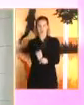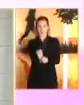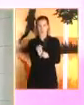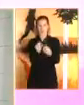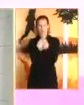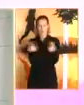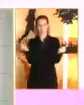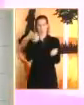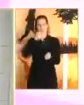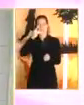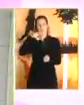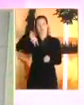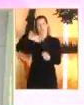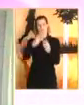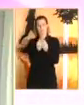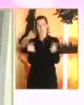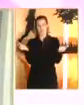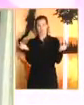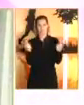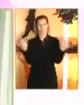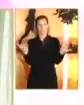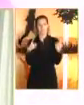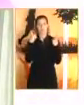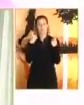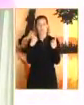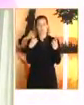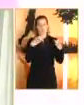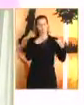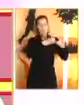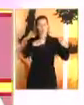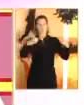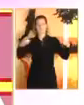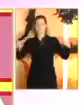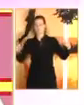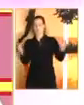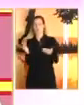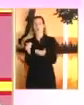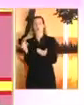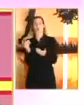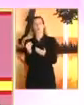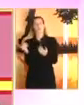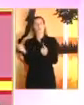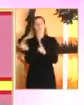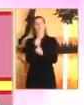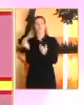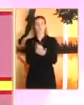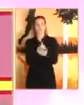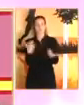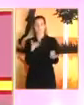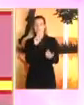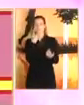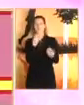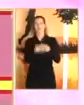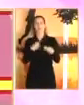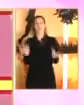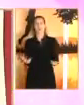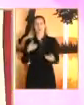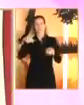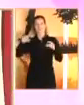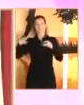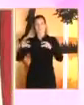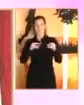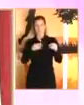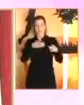tenemos que hacer es preparar las disoluciones que hay que utilizar aquí. La primera es la de la sal. Entonces cogemos el vaso con agua, un vaso, lo llenamos de